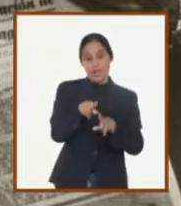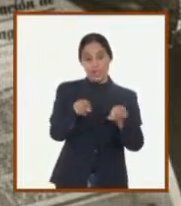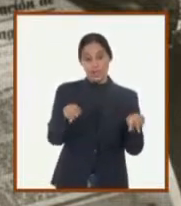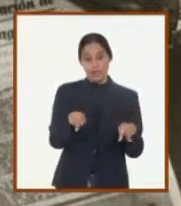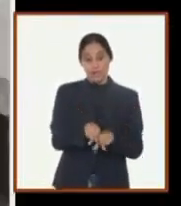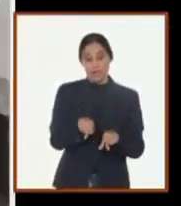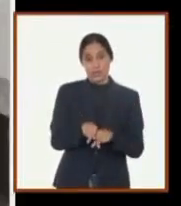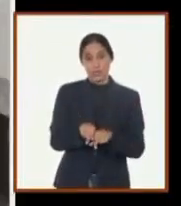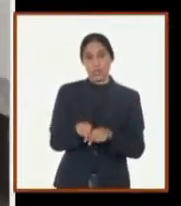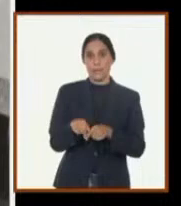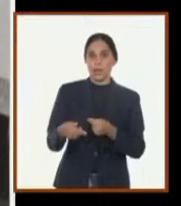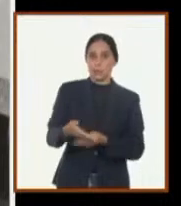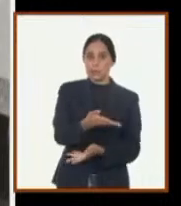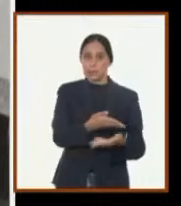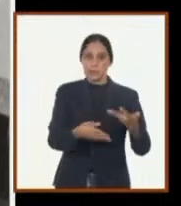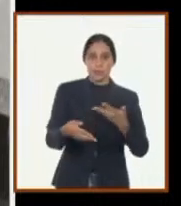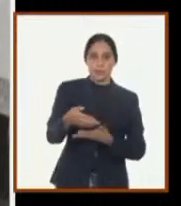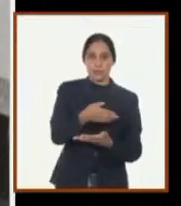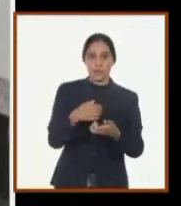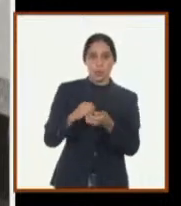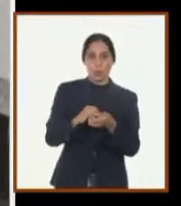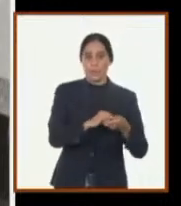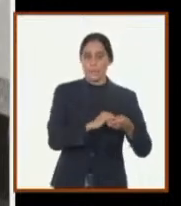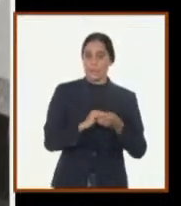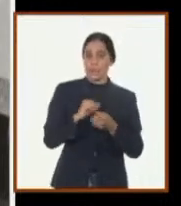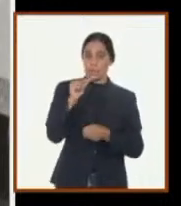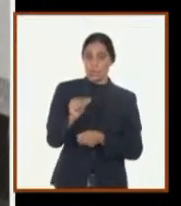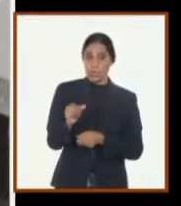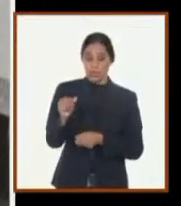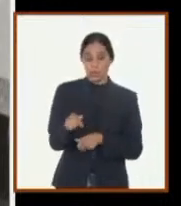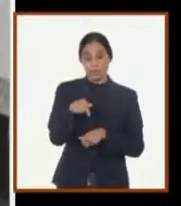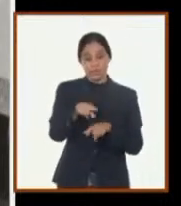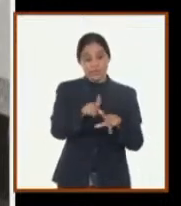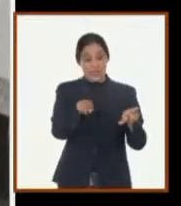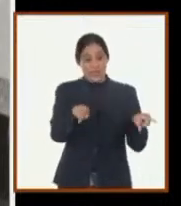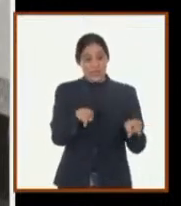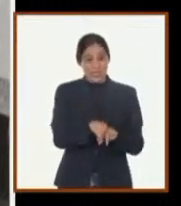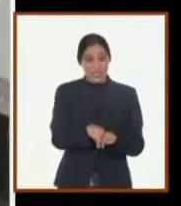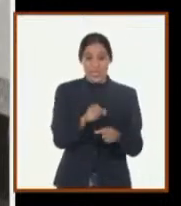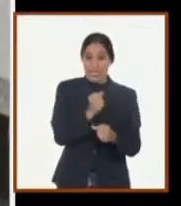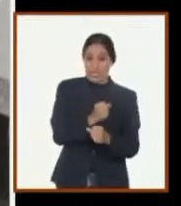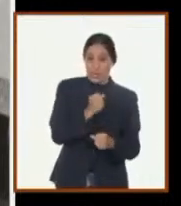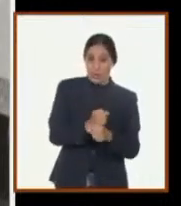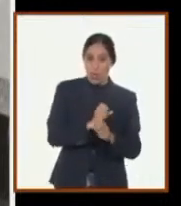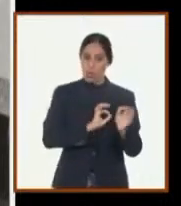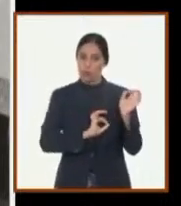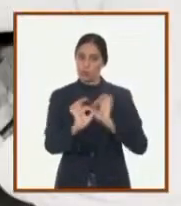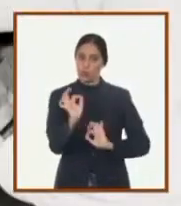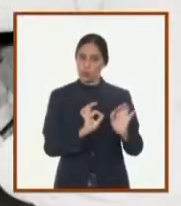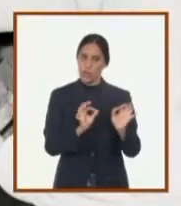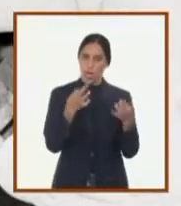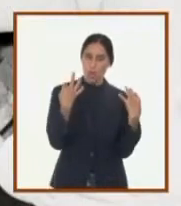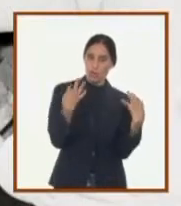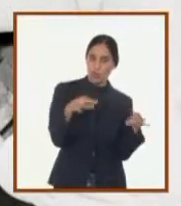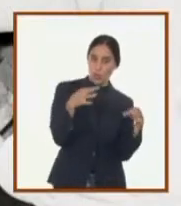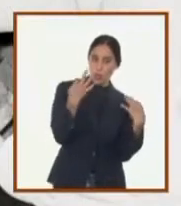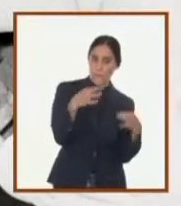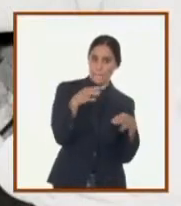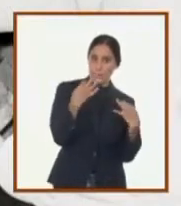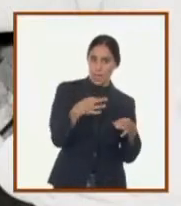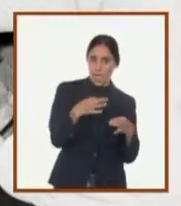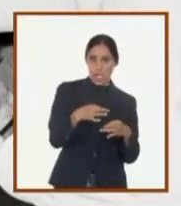recibir compañeros es decir la oficina además de toda la labor de conservación de los documentos la conservación de la